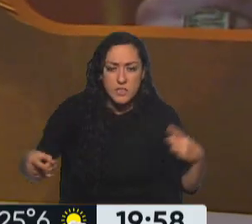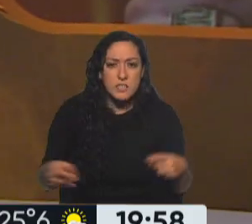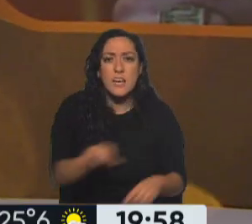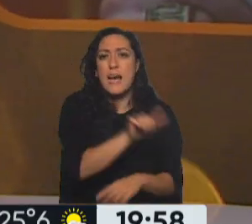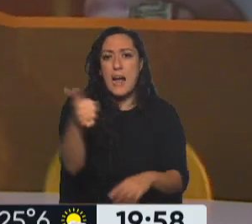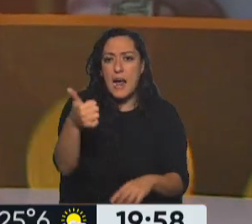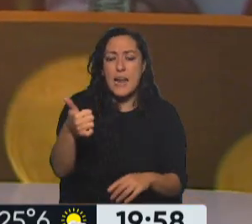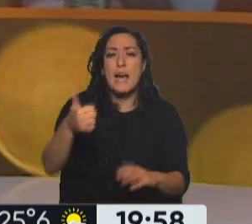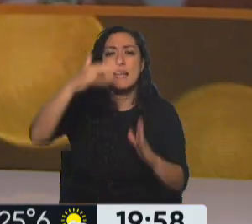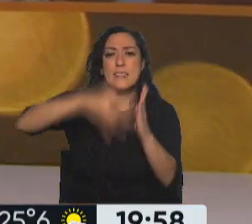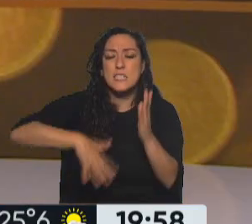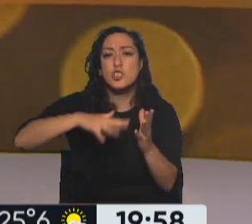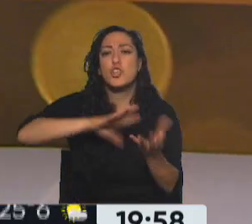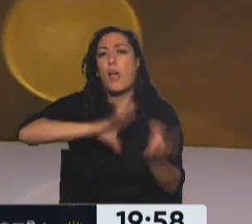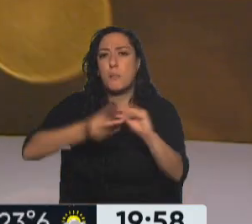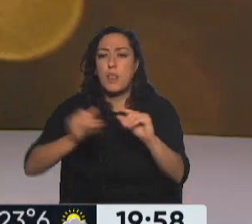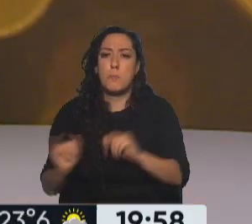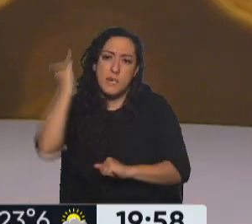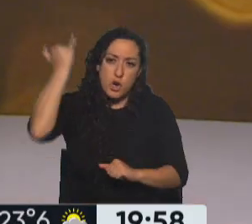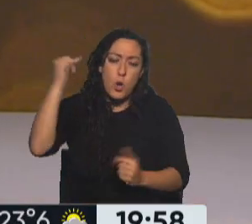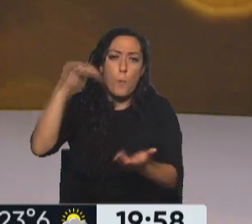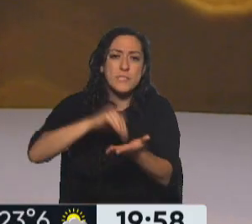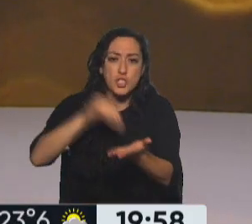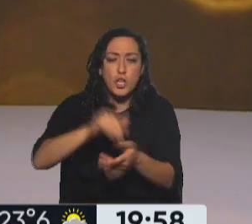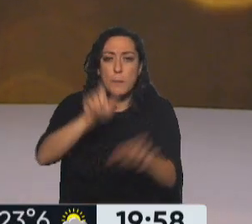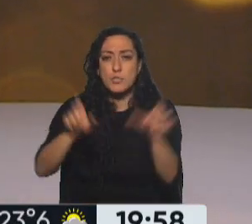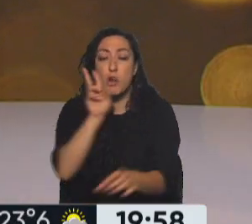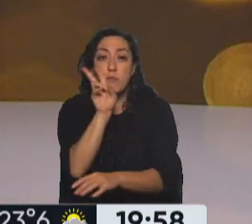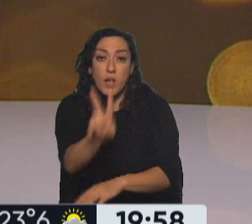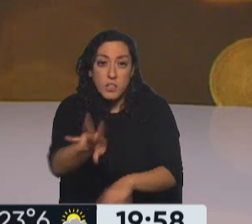como mejor guión adaptado, ¿sí? Más de 1 millón de